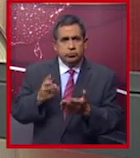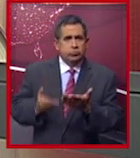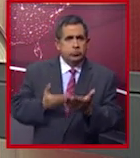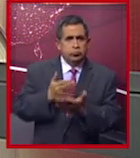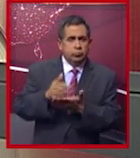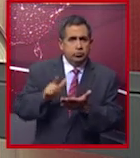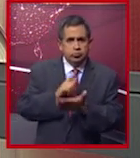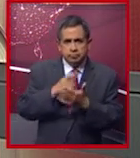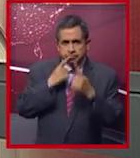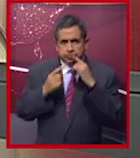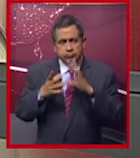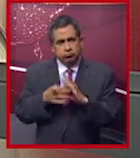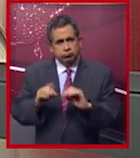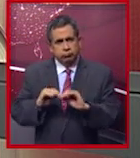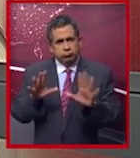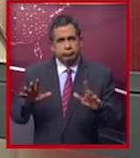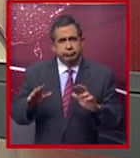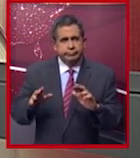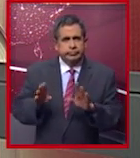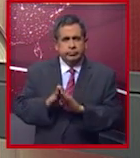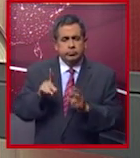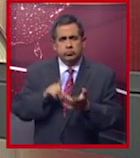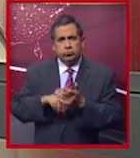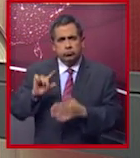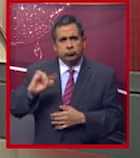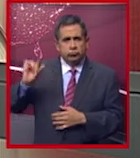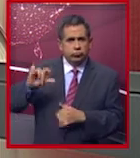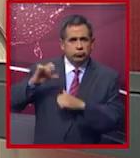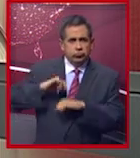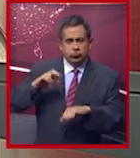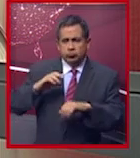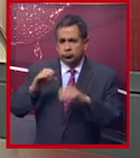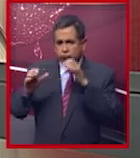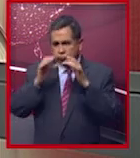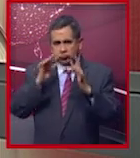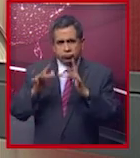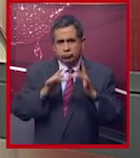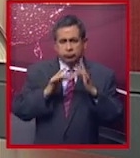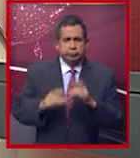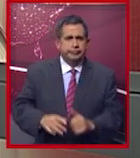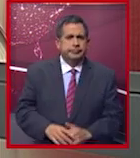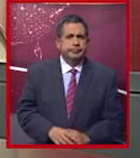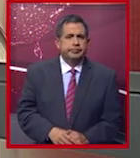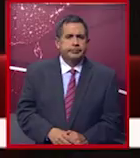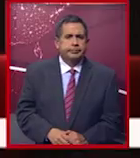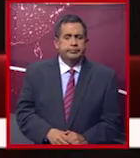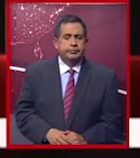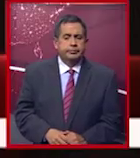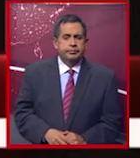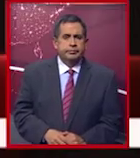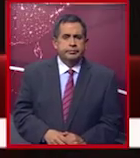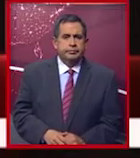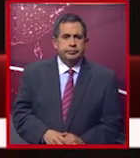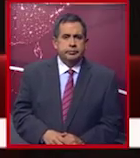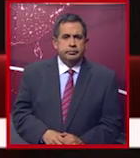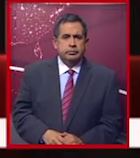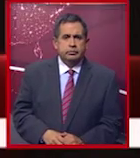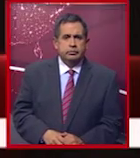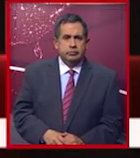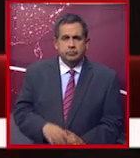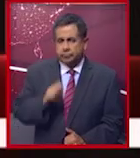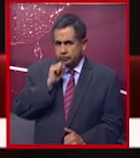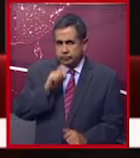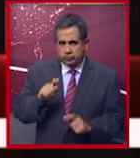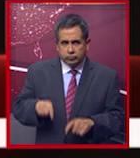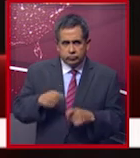ley discutida transparentará las relaciones entre las autoridades y los medios de comunicación. Asegura equidad